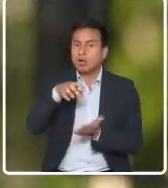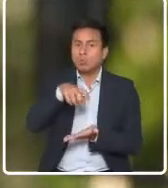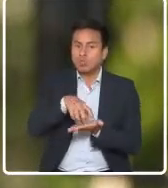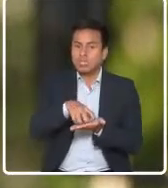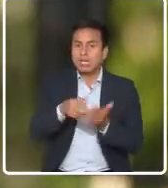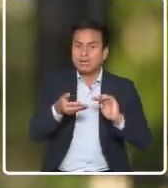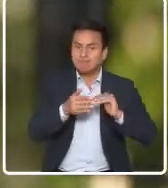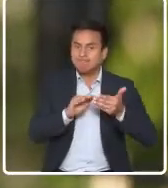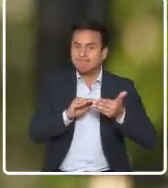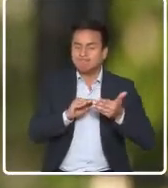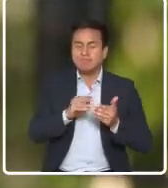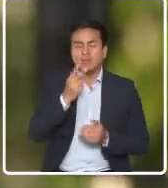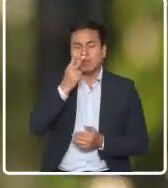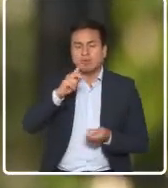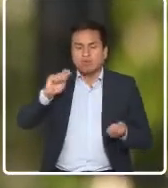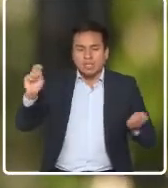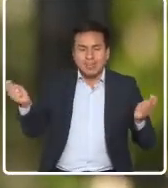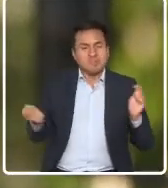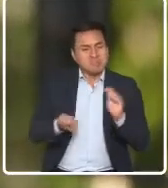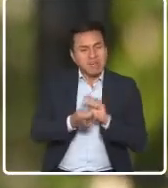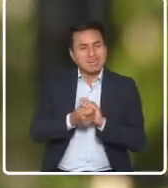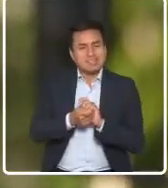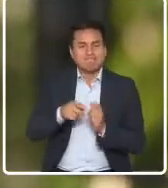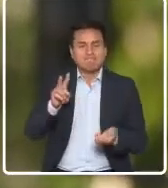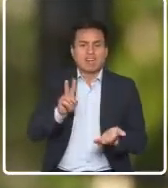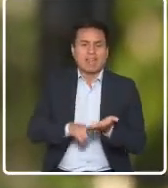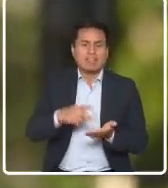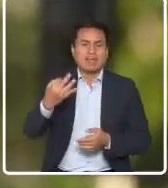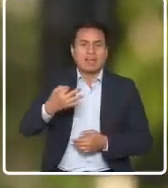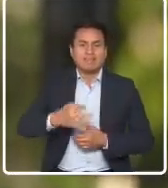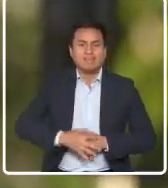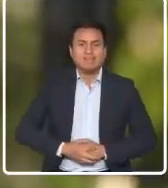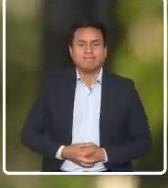comunidad, vemos transformarse en realidades.